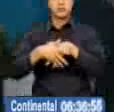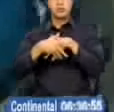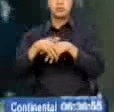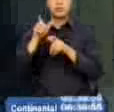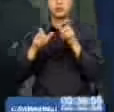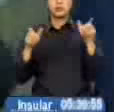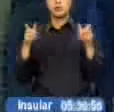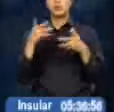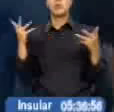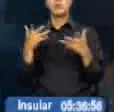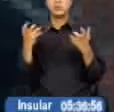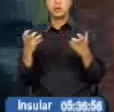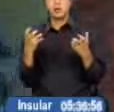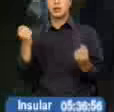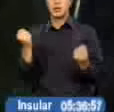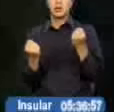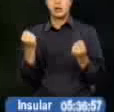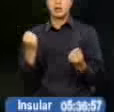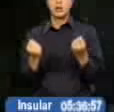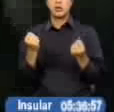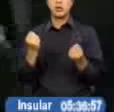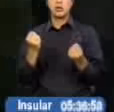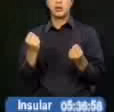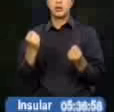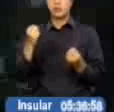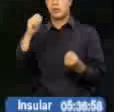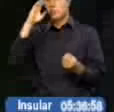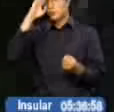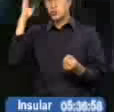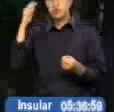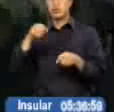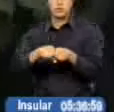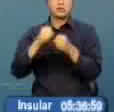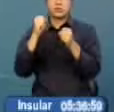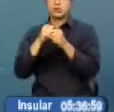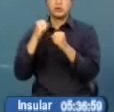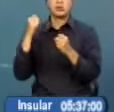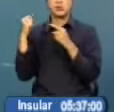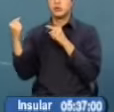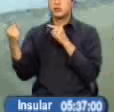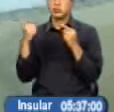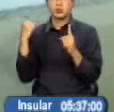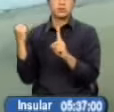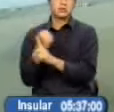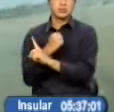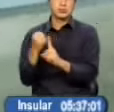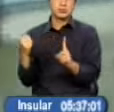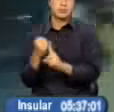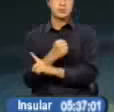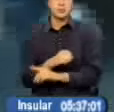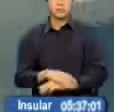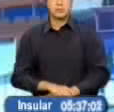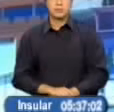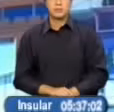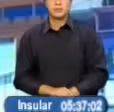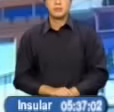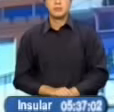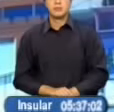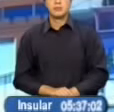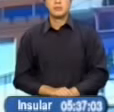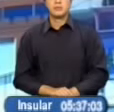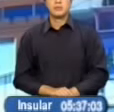quienes intentaron dañar vehículos oficiales por lo que la policía reprimió con violencia familiar a ecuador tv